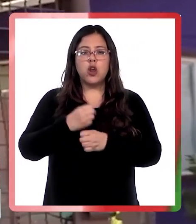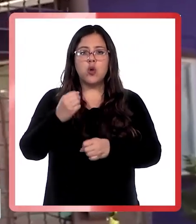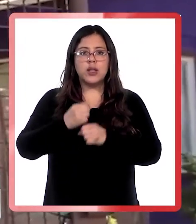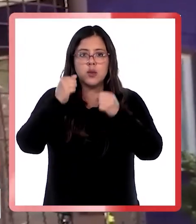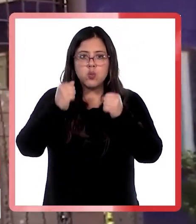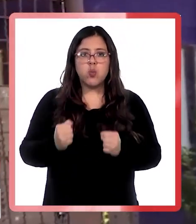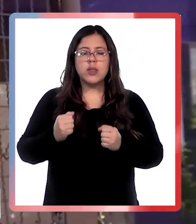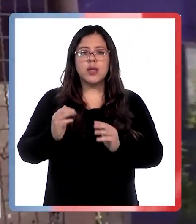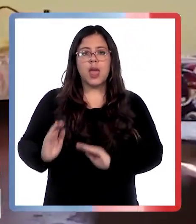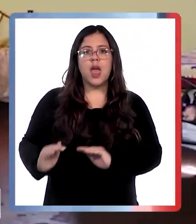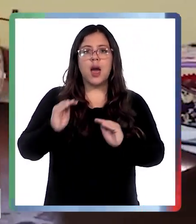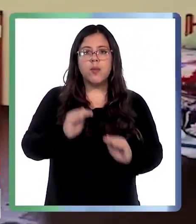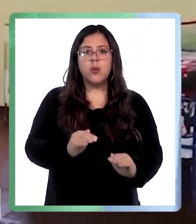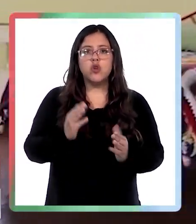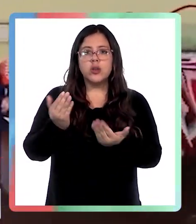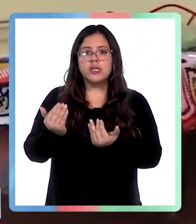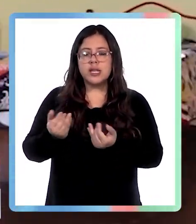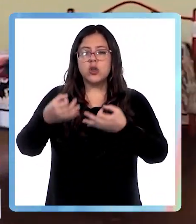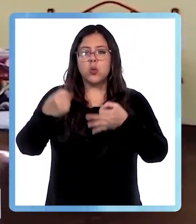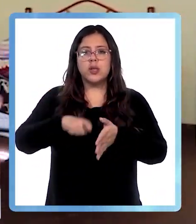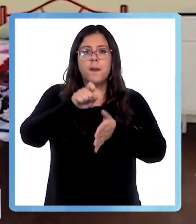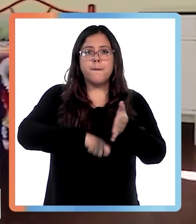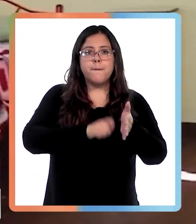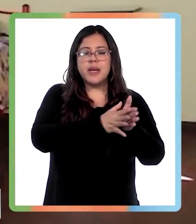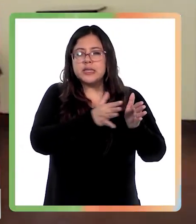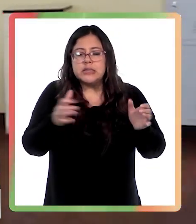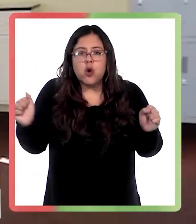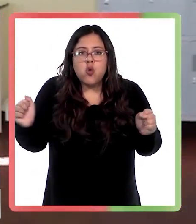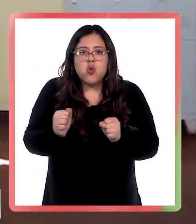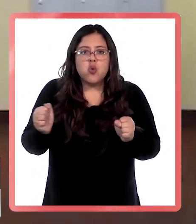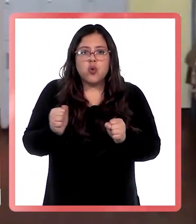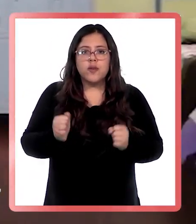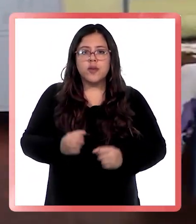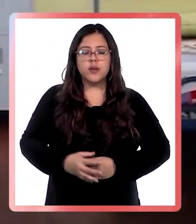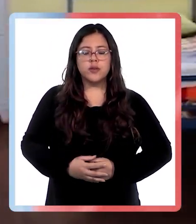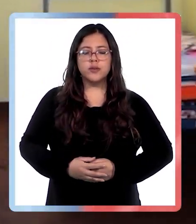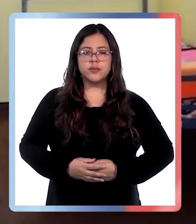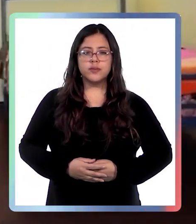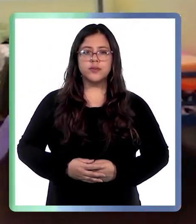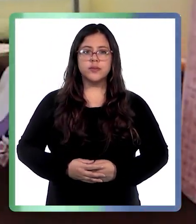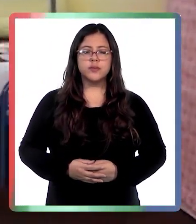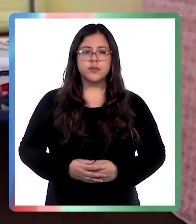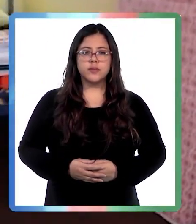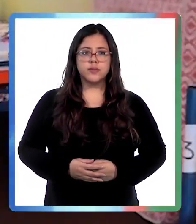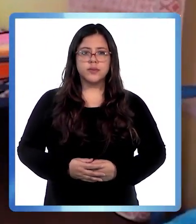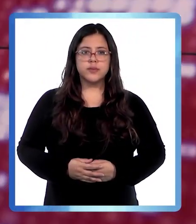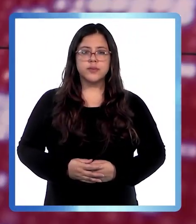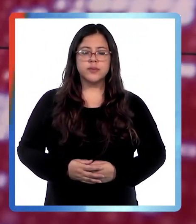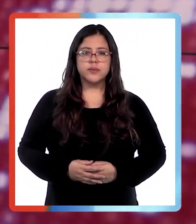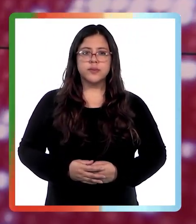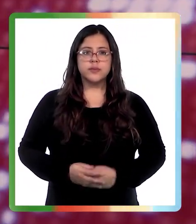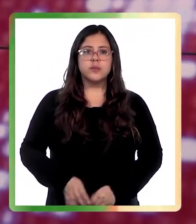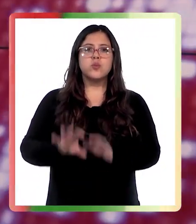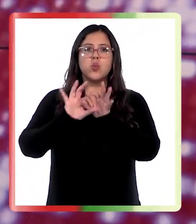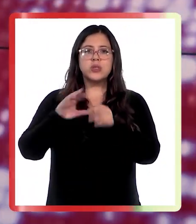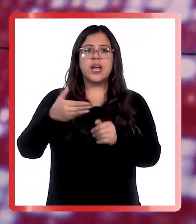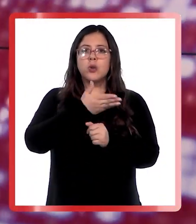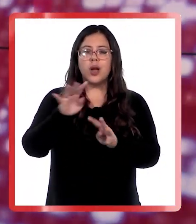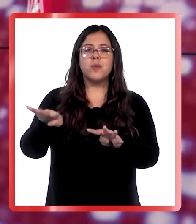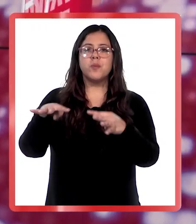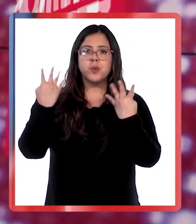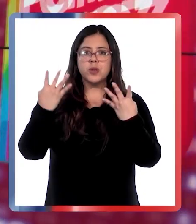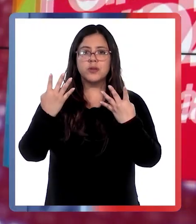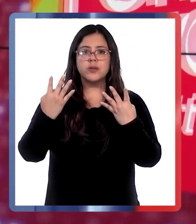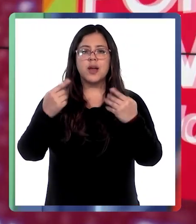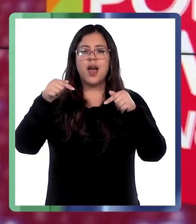de los Andes puedan recibir el apoyo necesario Durante los meses más fríos del año Muchas gracias por